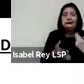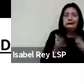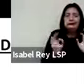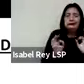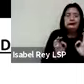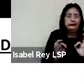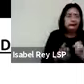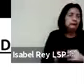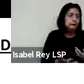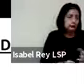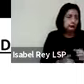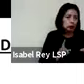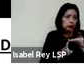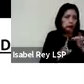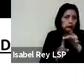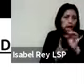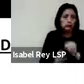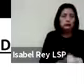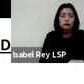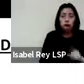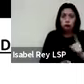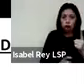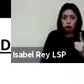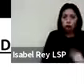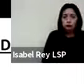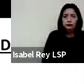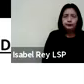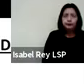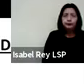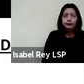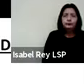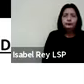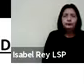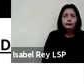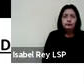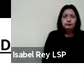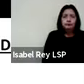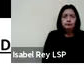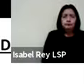determinan el riesgo de contagio? Uno es,